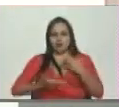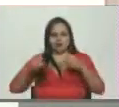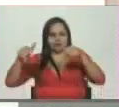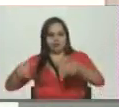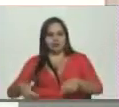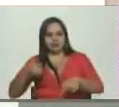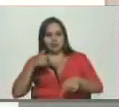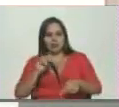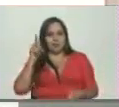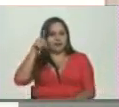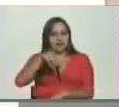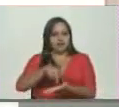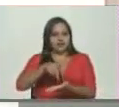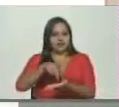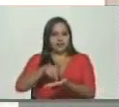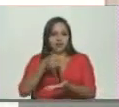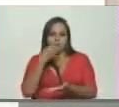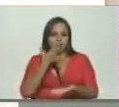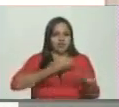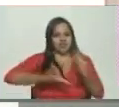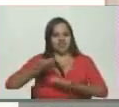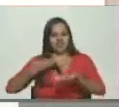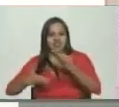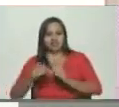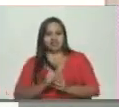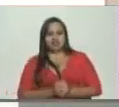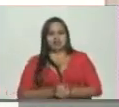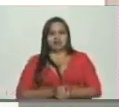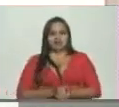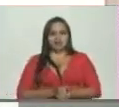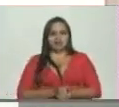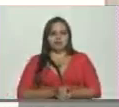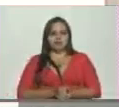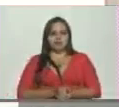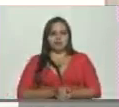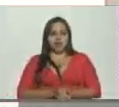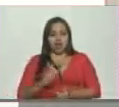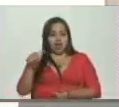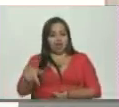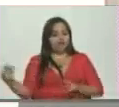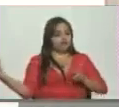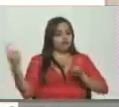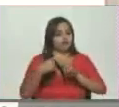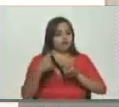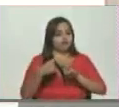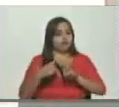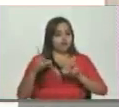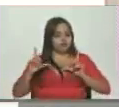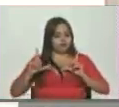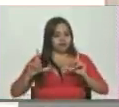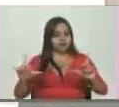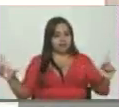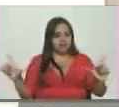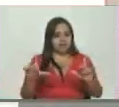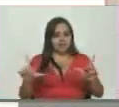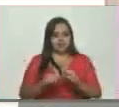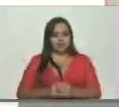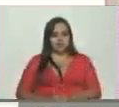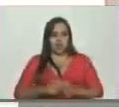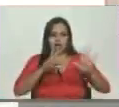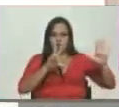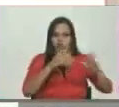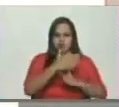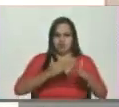acá presente en Buena Vibra. Sin duda alguna, esta pantalla de Venezolana de Televisión de 8:30, 10 de la